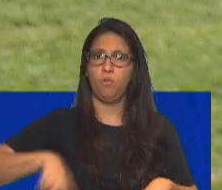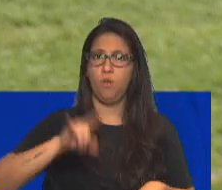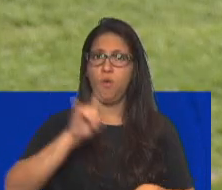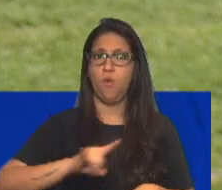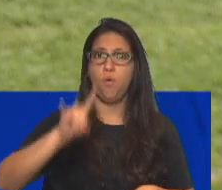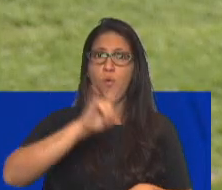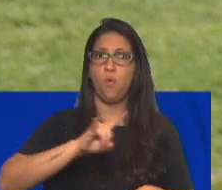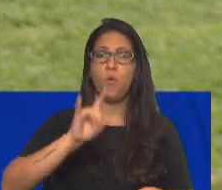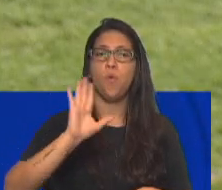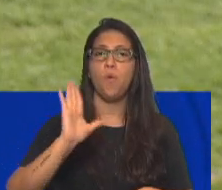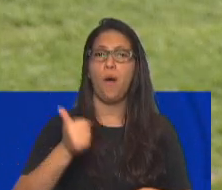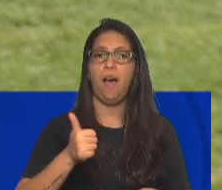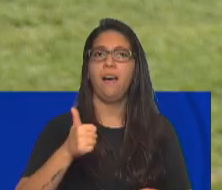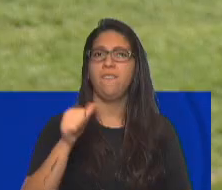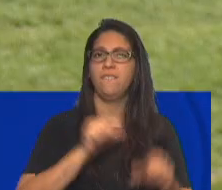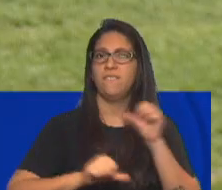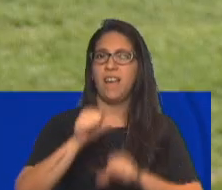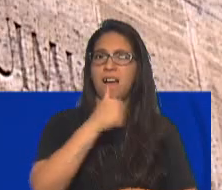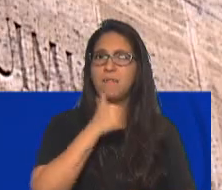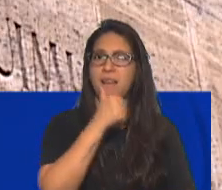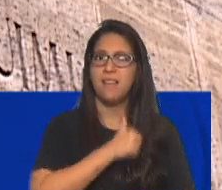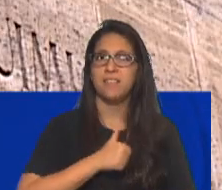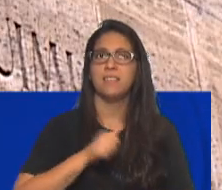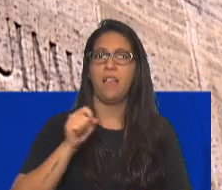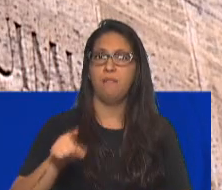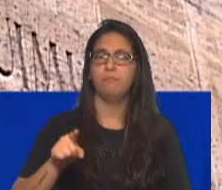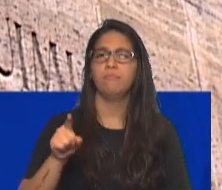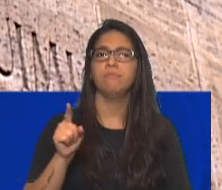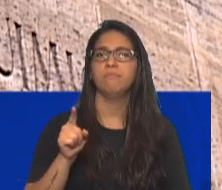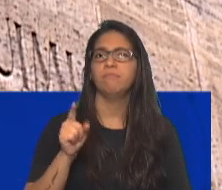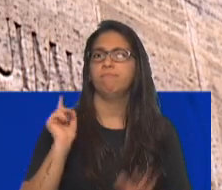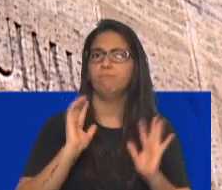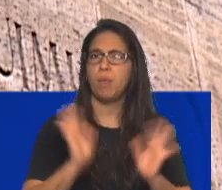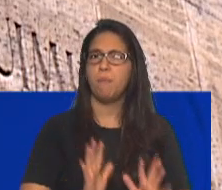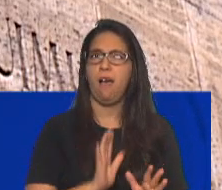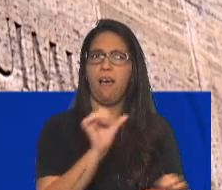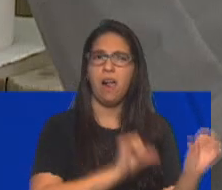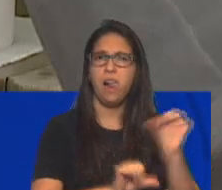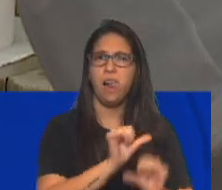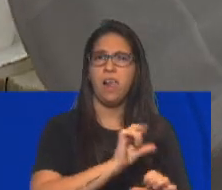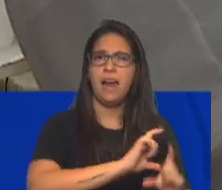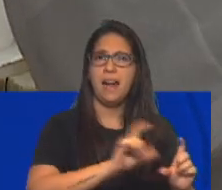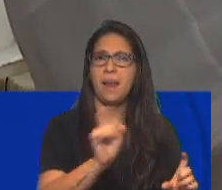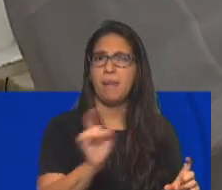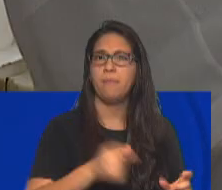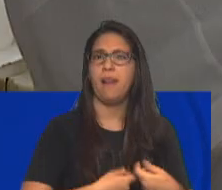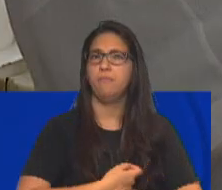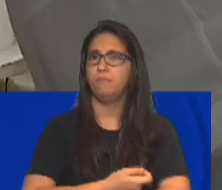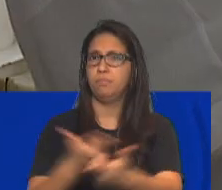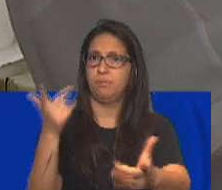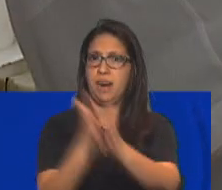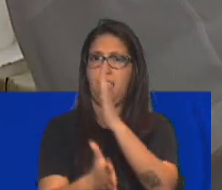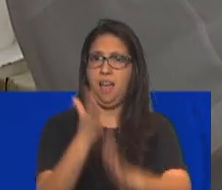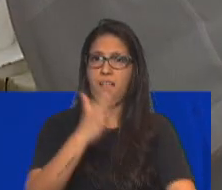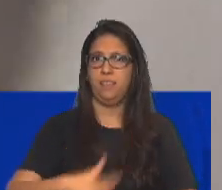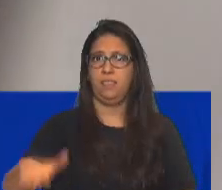la Cátedra de Farmacia y Bioquímica de la UBA preparan repelentes para distribuir de manera gratuita entre la